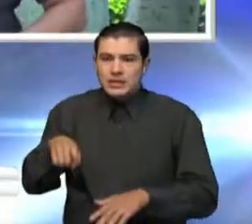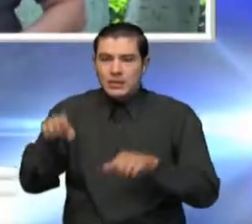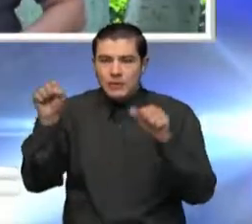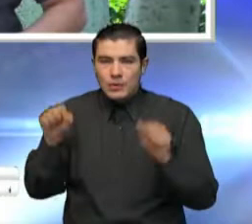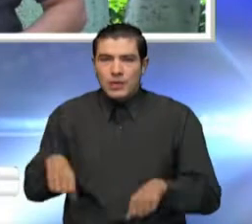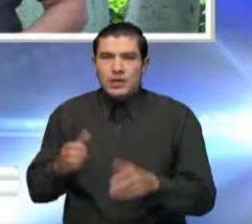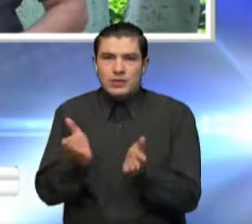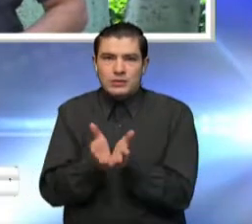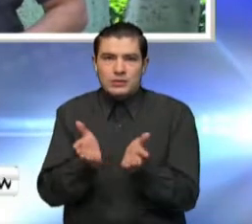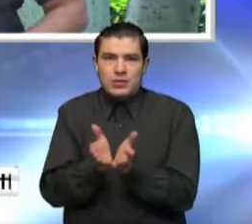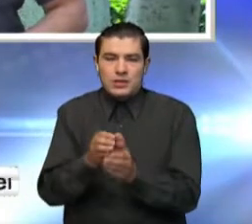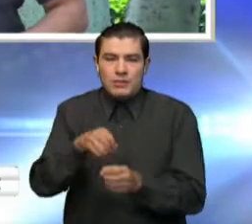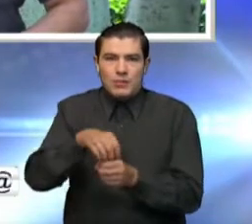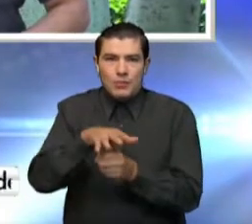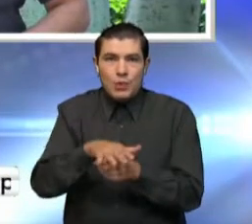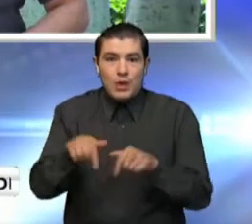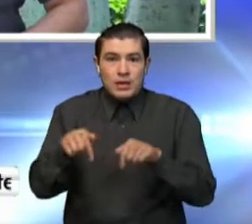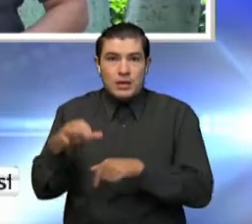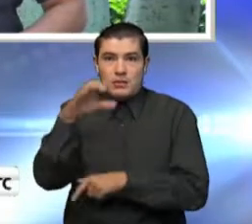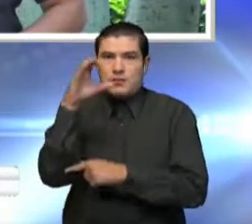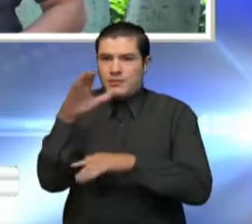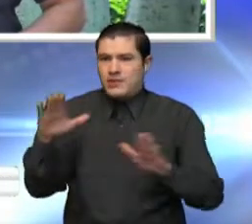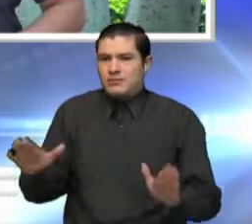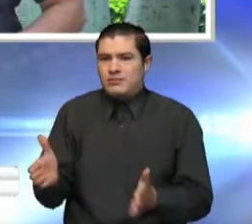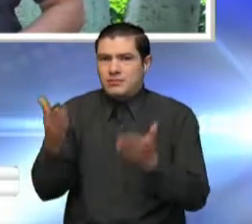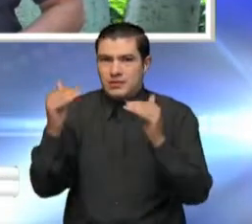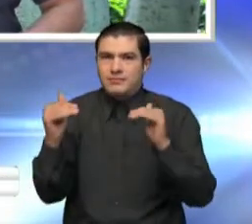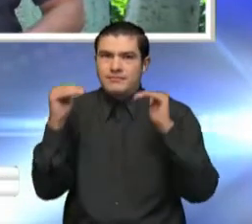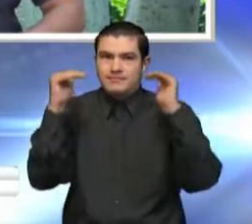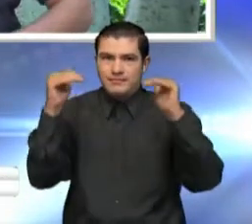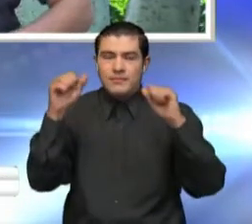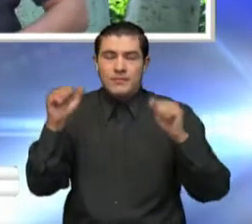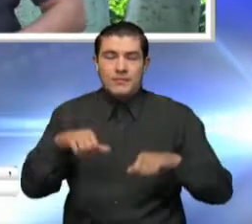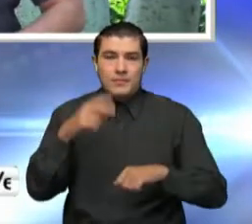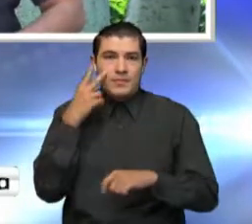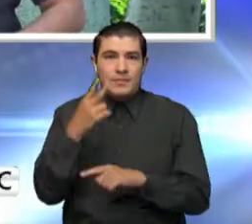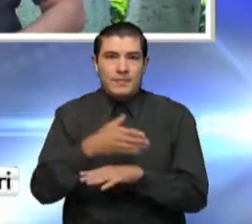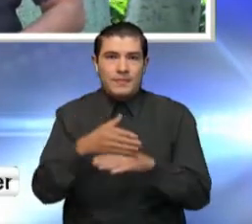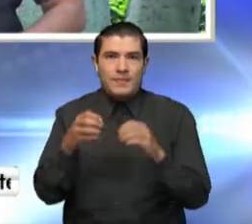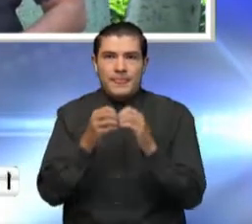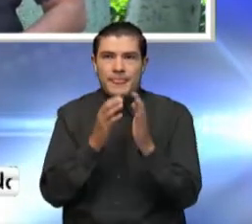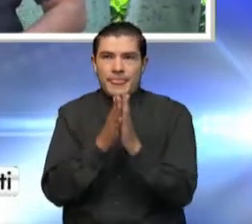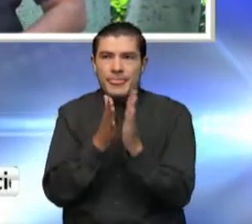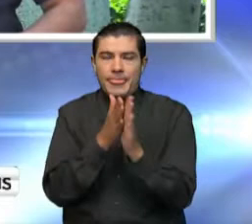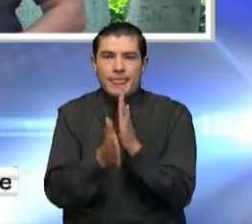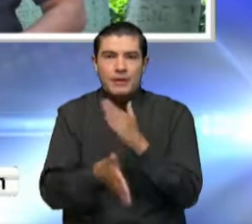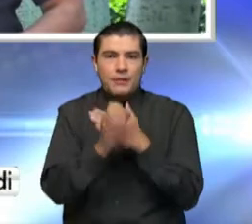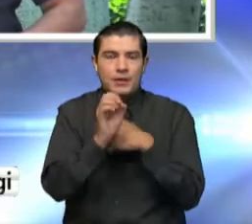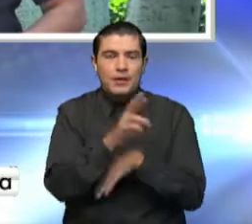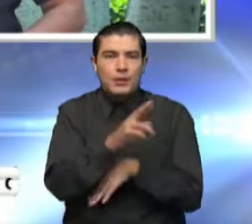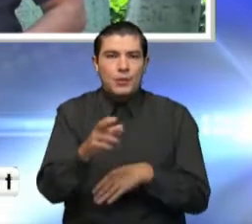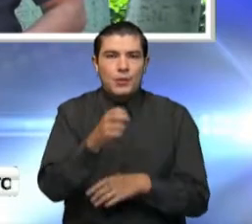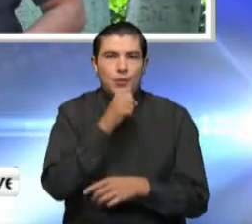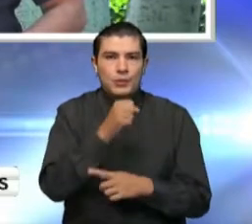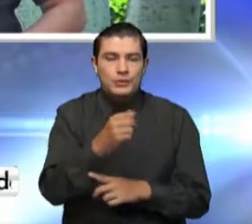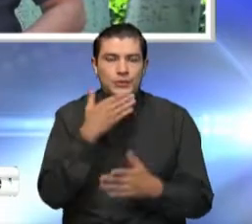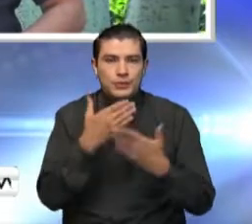la educación pública compañeros y televidentes hasta aquí toda la información con la cámara de héctor peña informó geither los gato cuadros para oriente